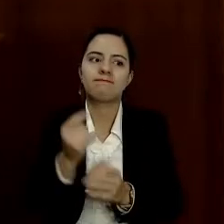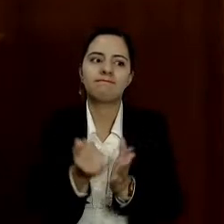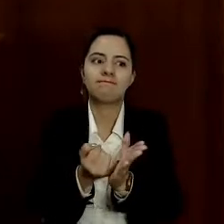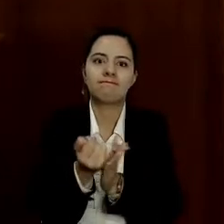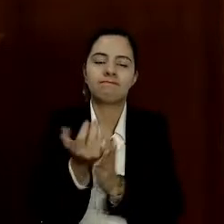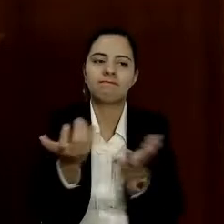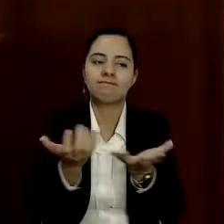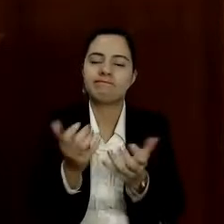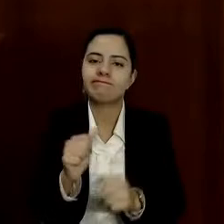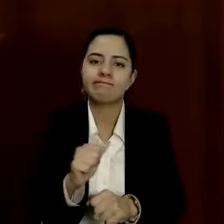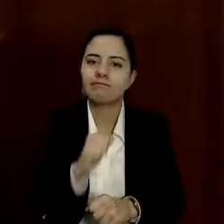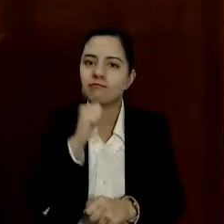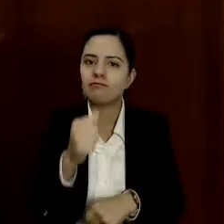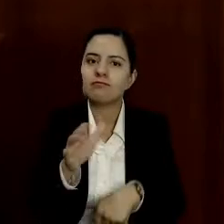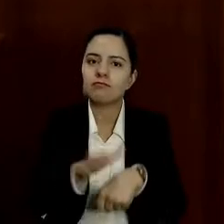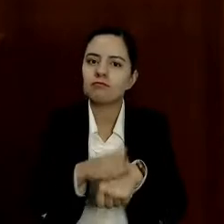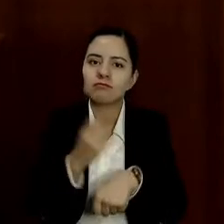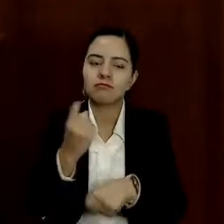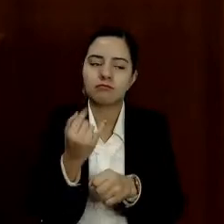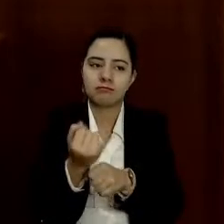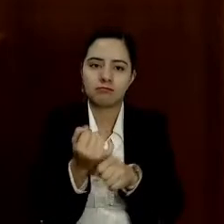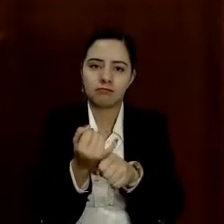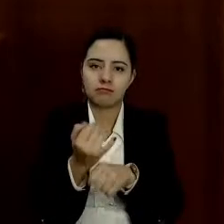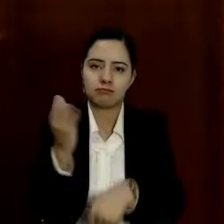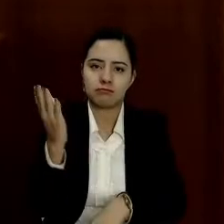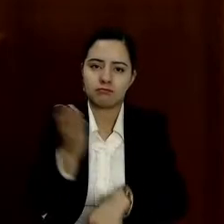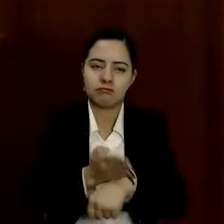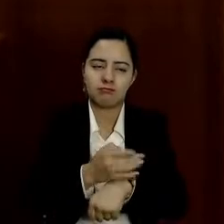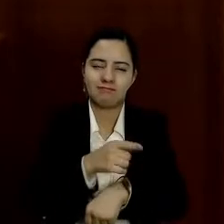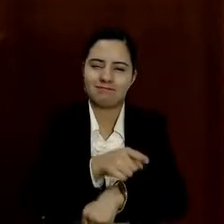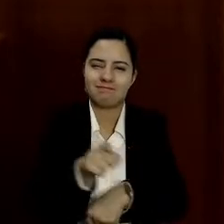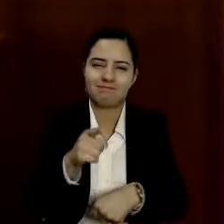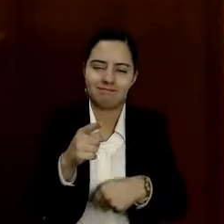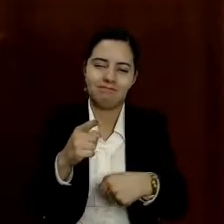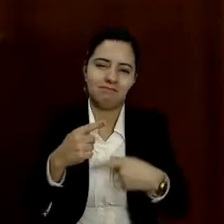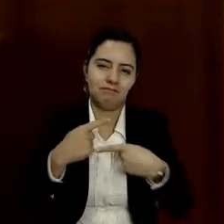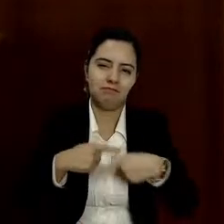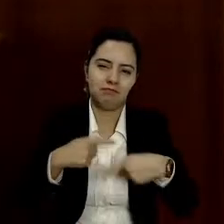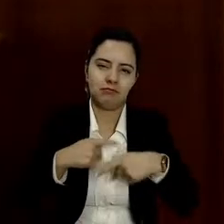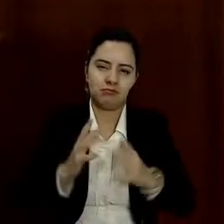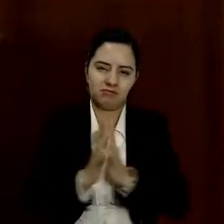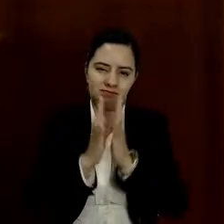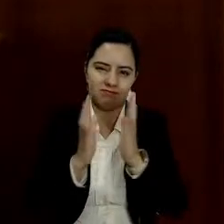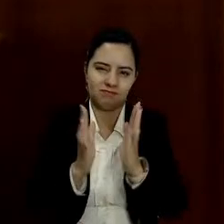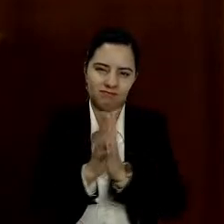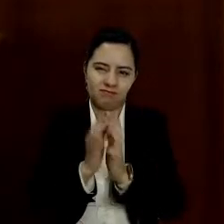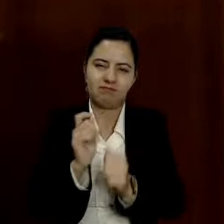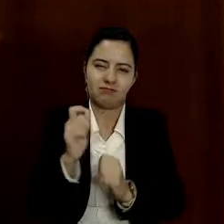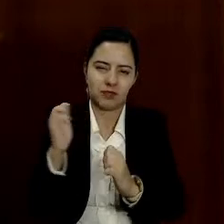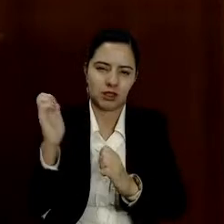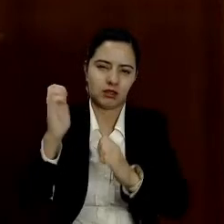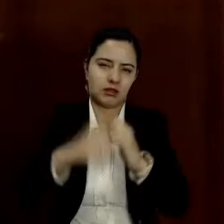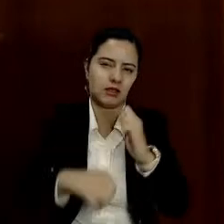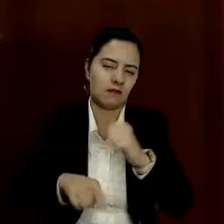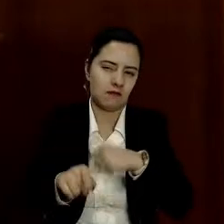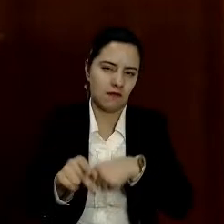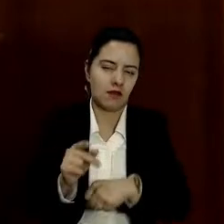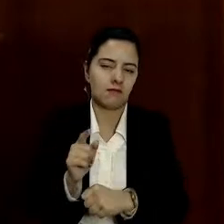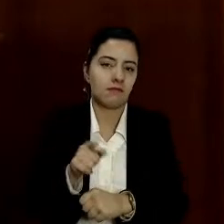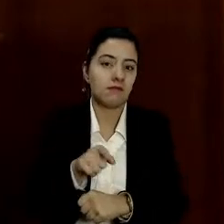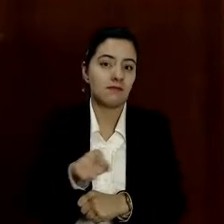para investigar y sancionar a los participantes de la llamada estafa maestra, conforme a